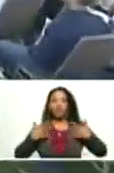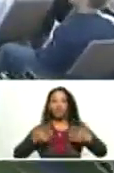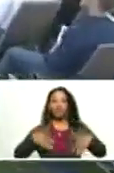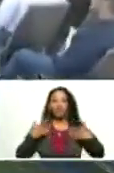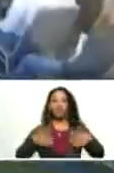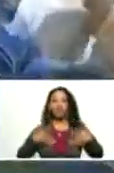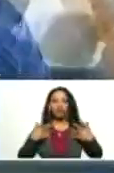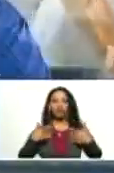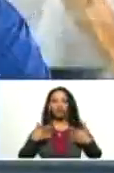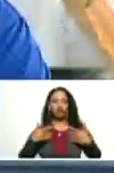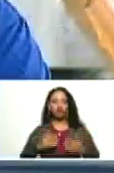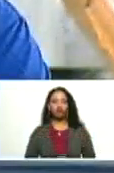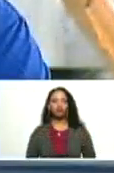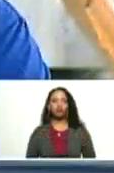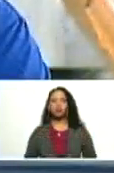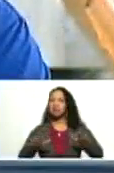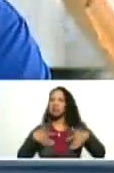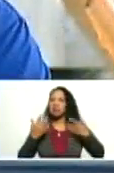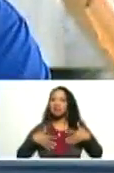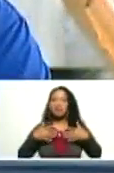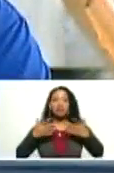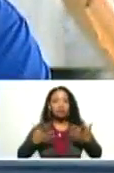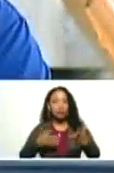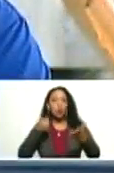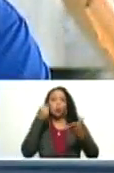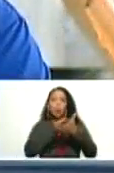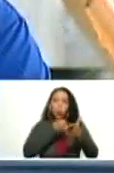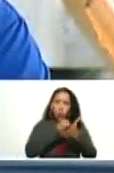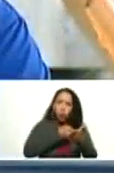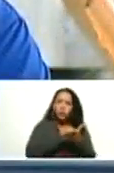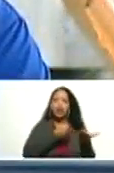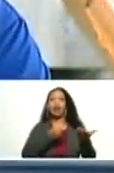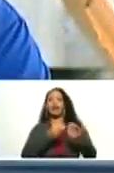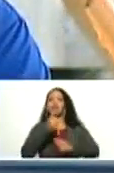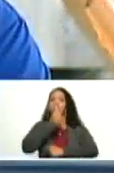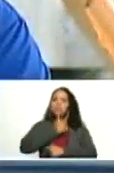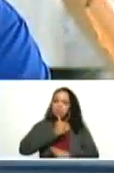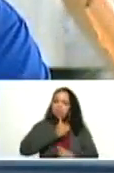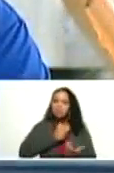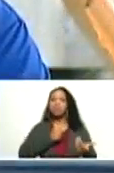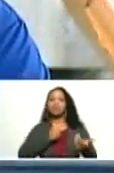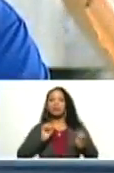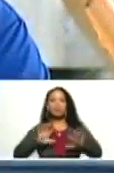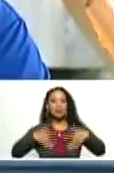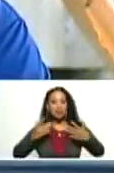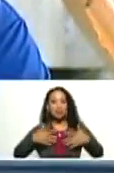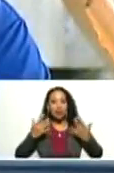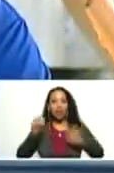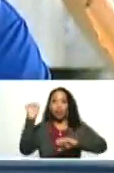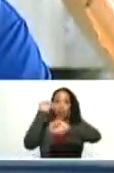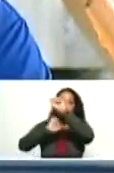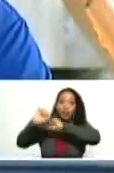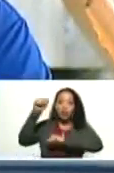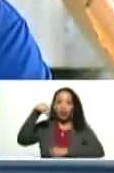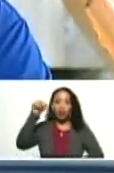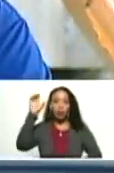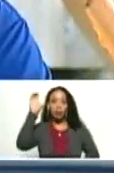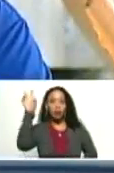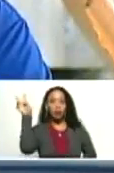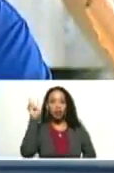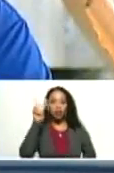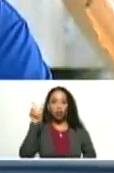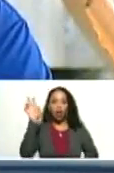alegría. La alegría de luchar, la alegría de resistir, la alegría de defender nuestra patria,